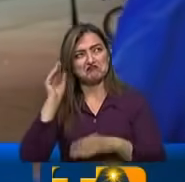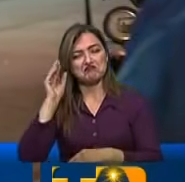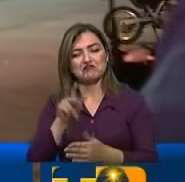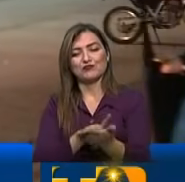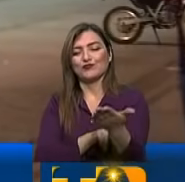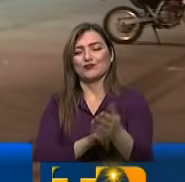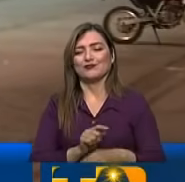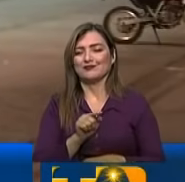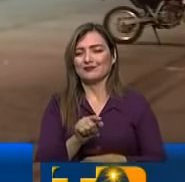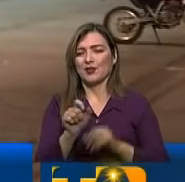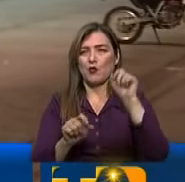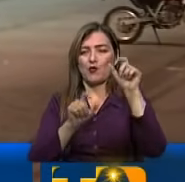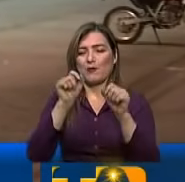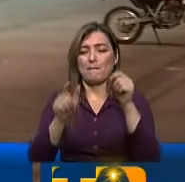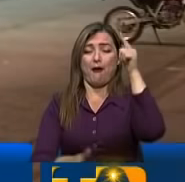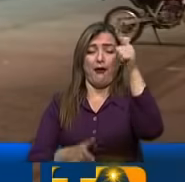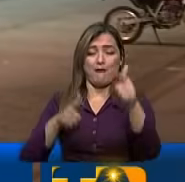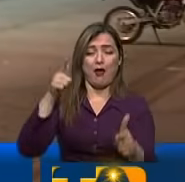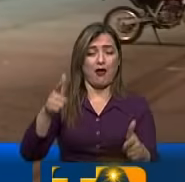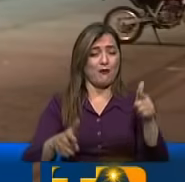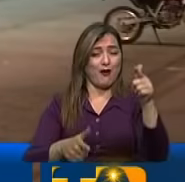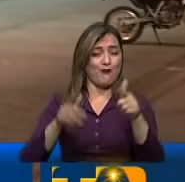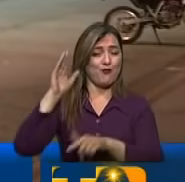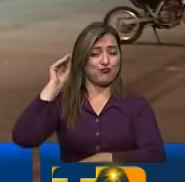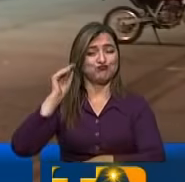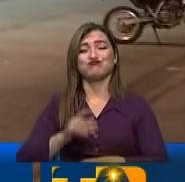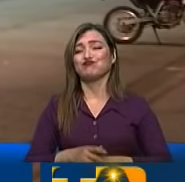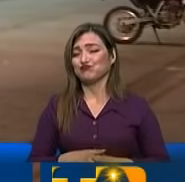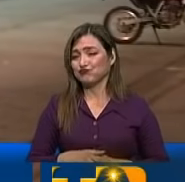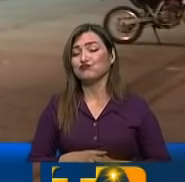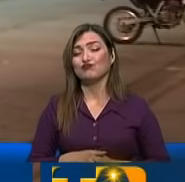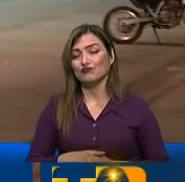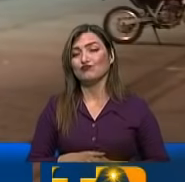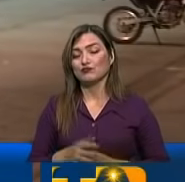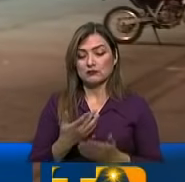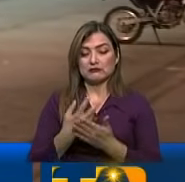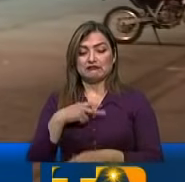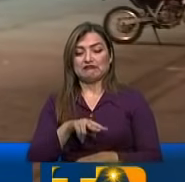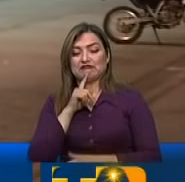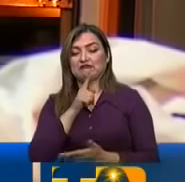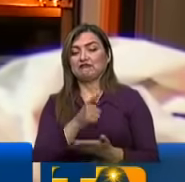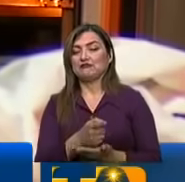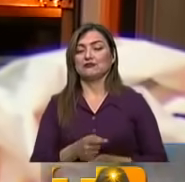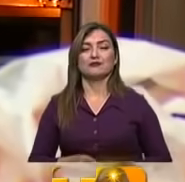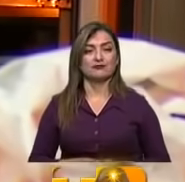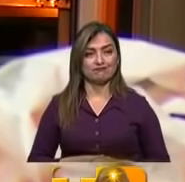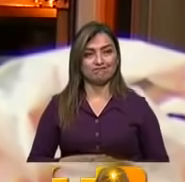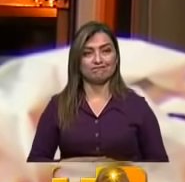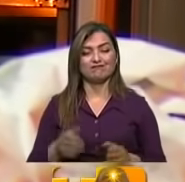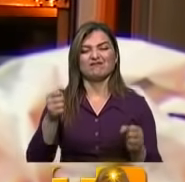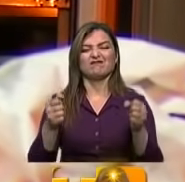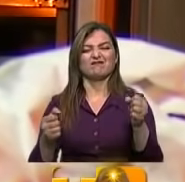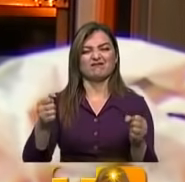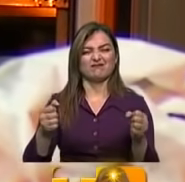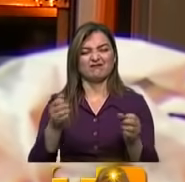pero eso no fueron cohetes, eso fueron balas de una vez. Cuando ya vinimos por acá nos dimos cuenta que correctamente eran balas. El camión de medicina